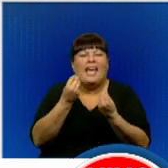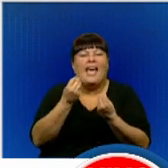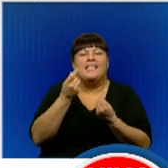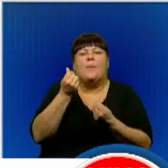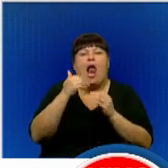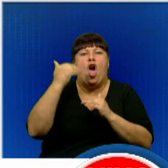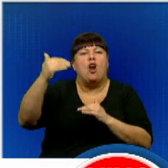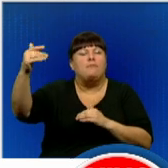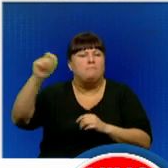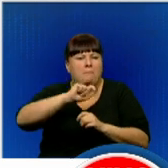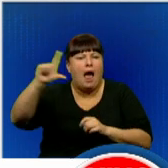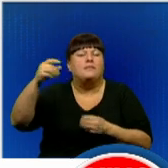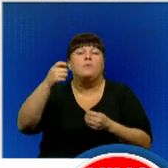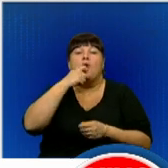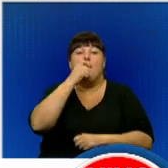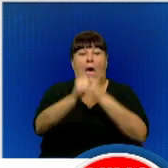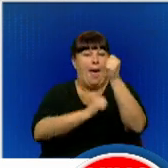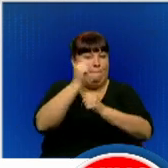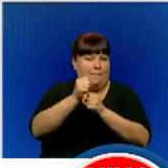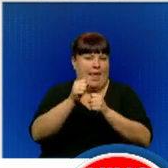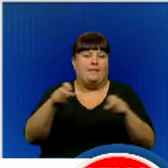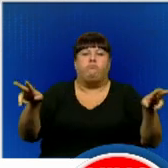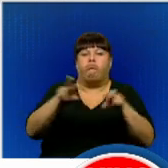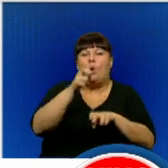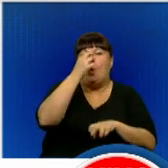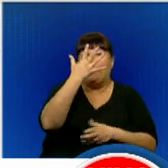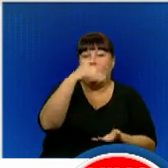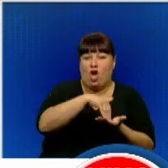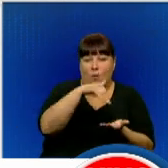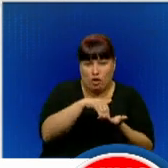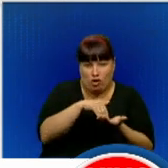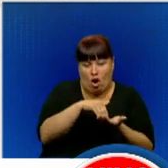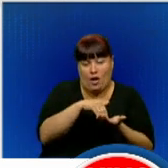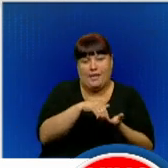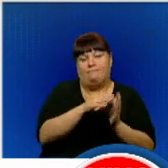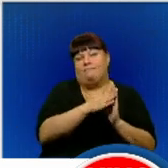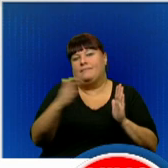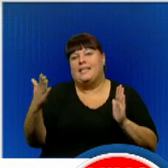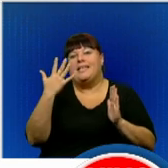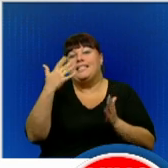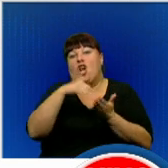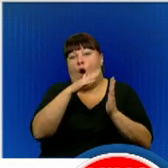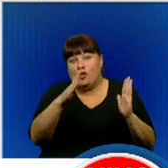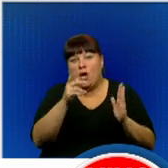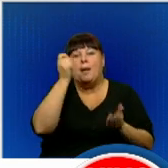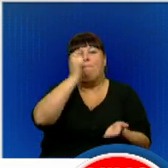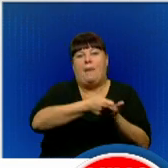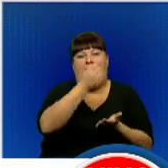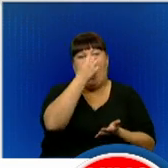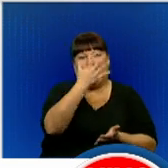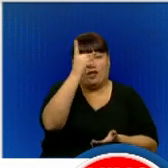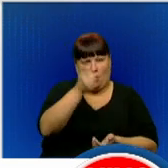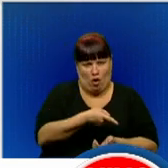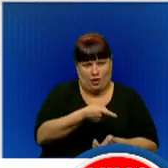incrementales quiere decir que una empresa que gana 25 millones por los primeros 5 millones va a pagar el 25